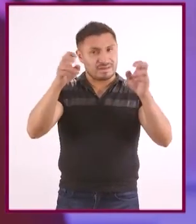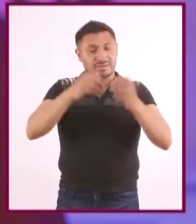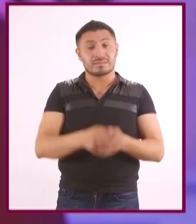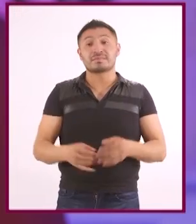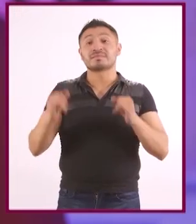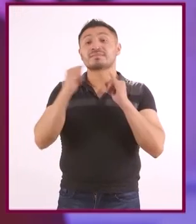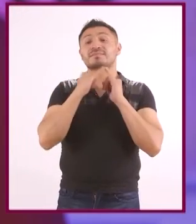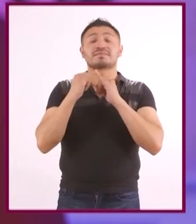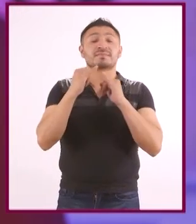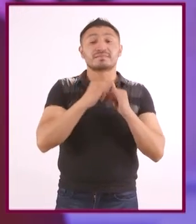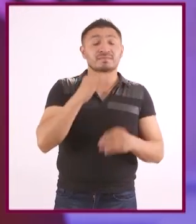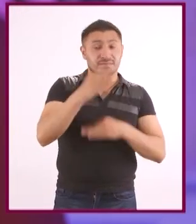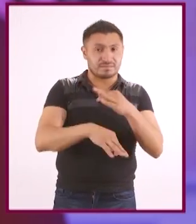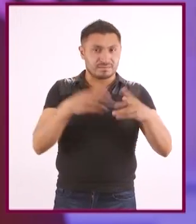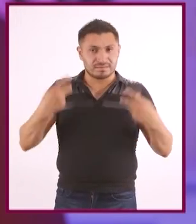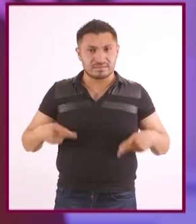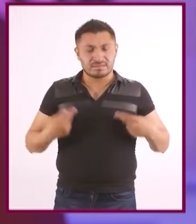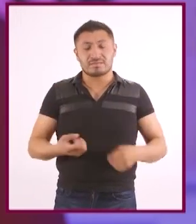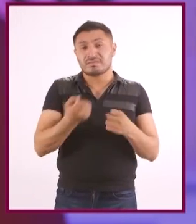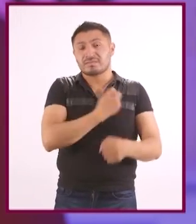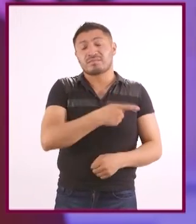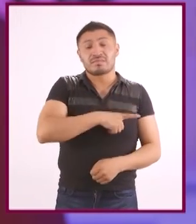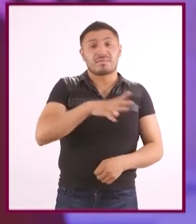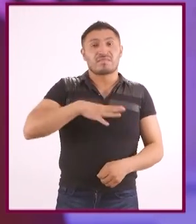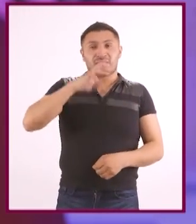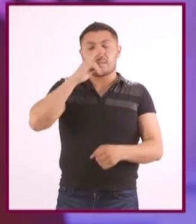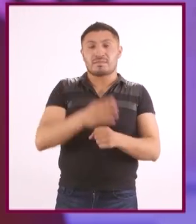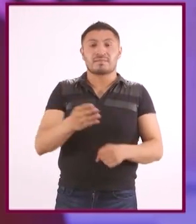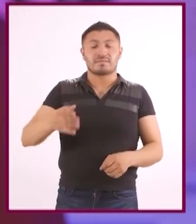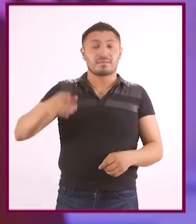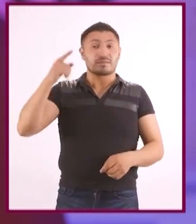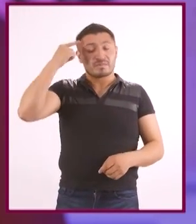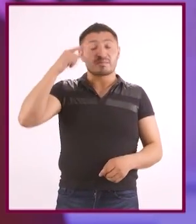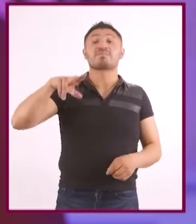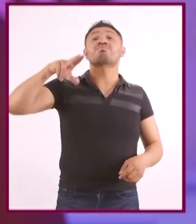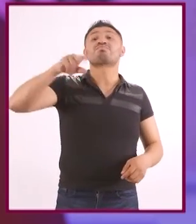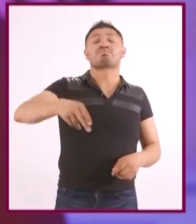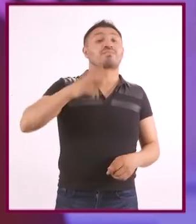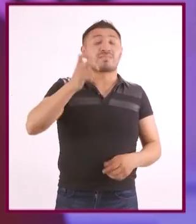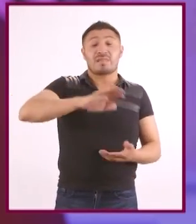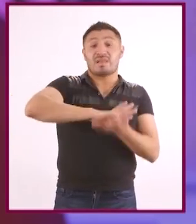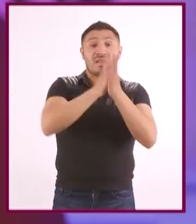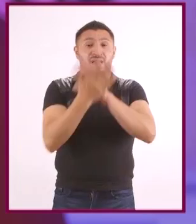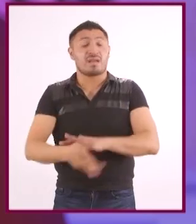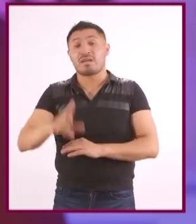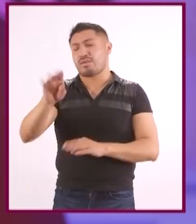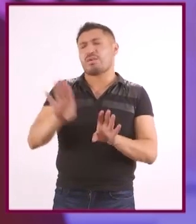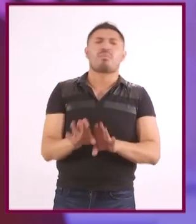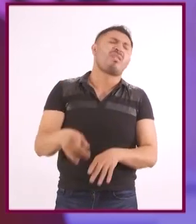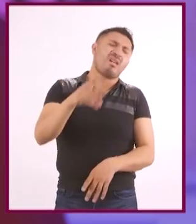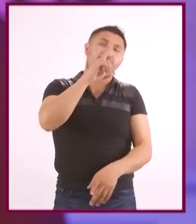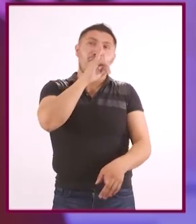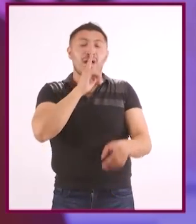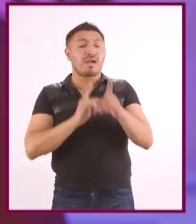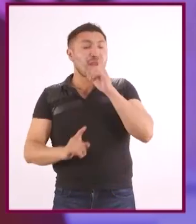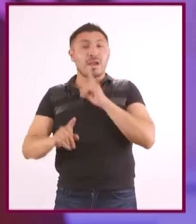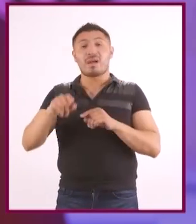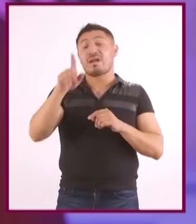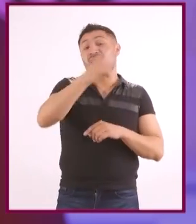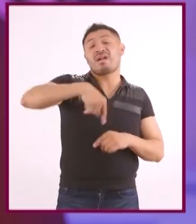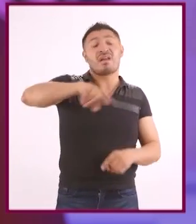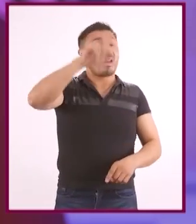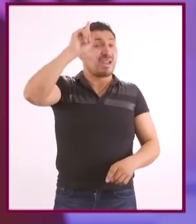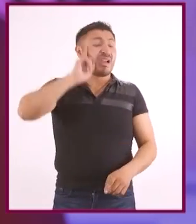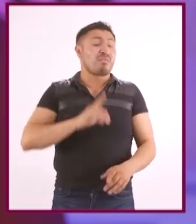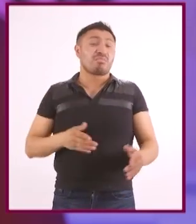Las instituciones y todo el personal de salud son responsables de que la objeción de conciencia no se traduzca en una justificación para que las mujeres accedan a